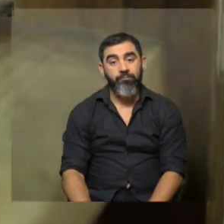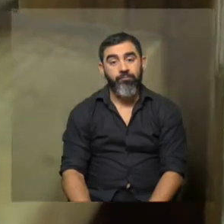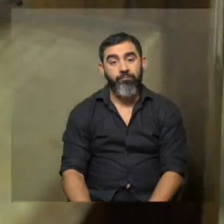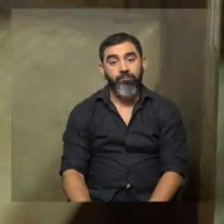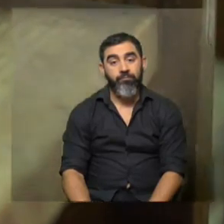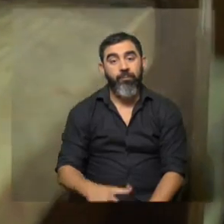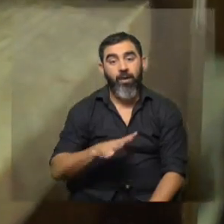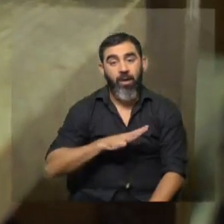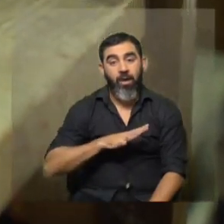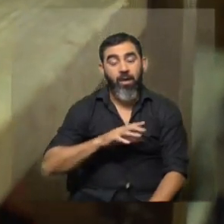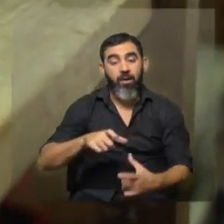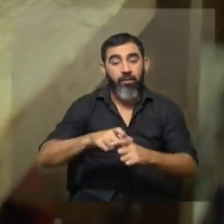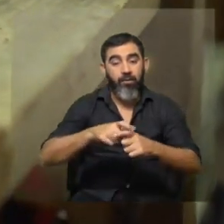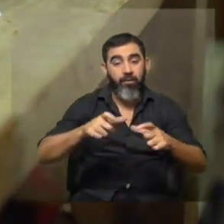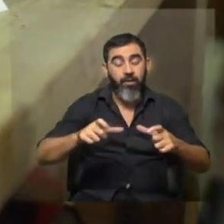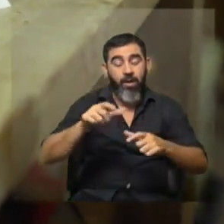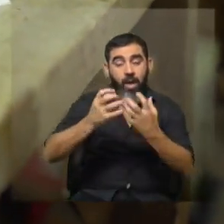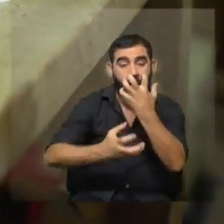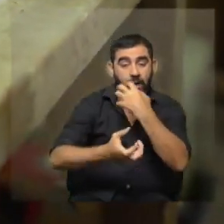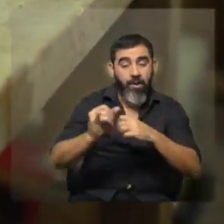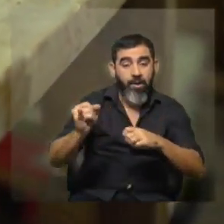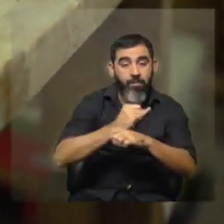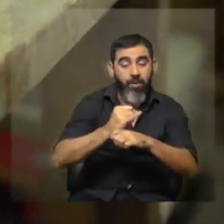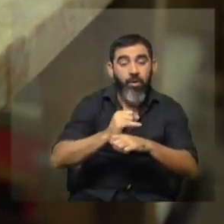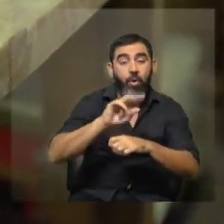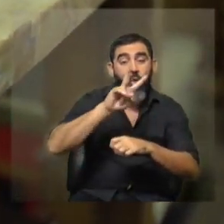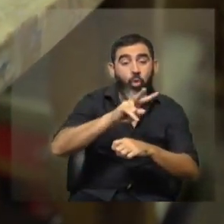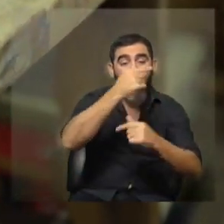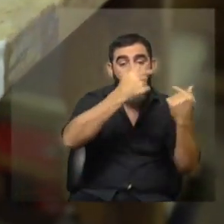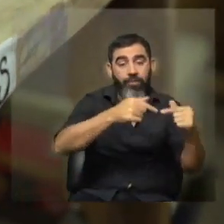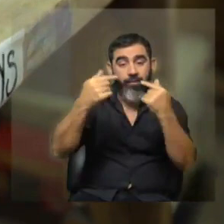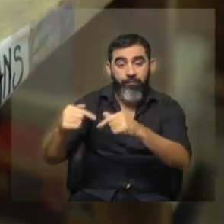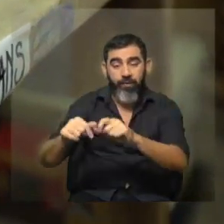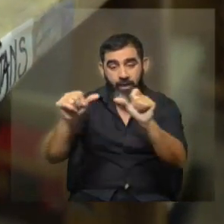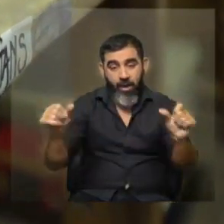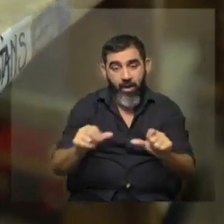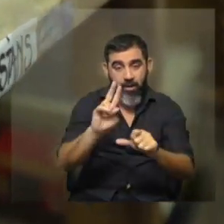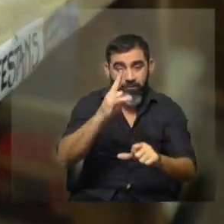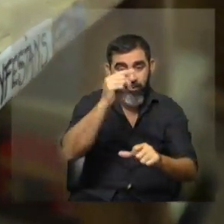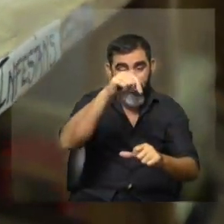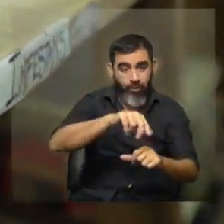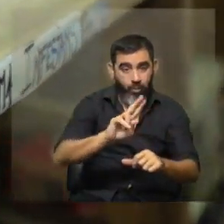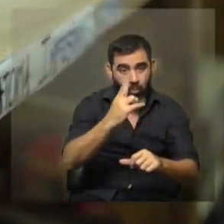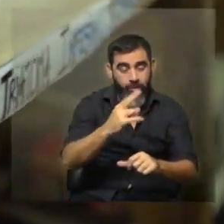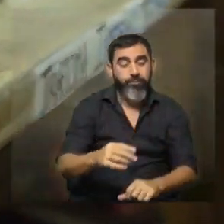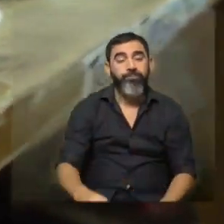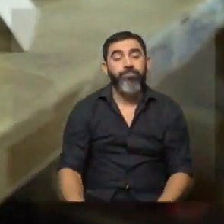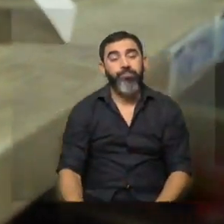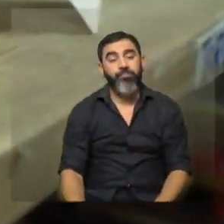Nosotros tenemos un criadero de vinchucas en el instituto, en el cual estamos criando 2 especies de vinchucas del país.